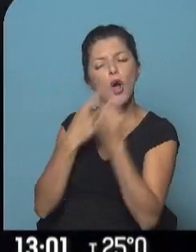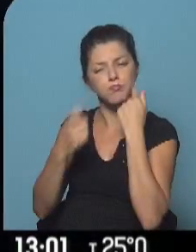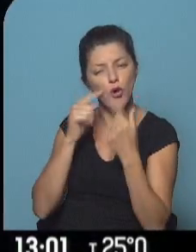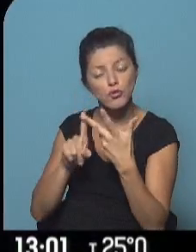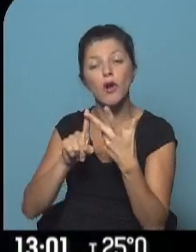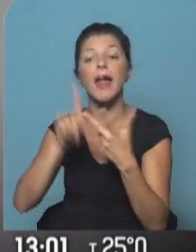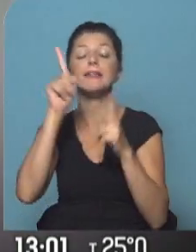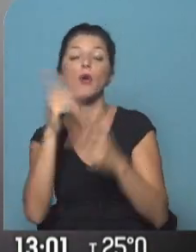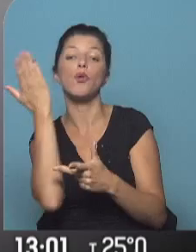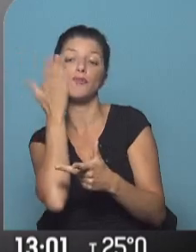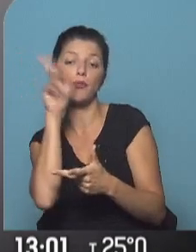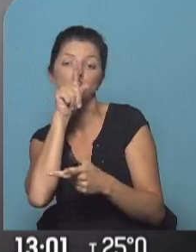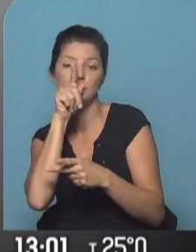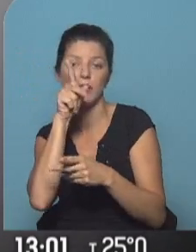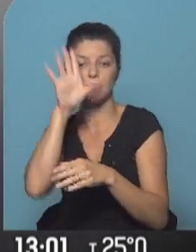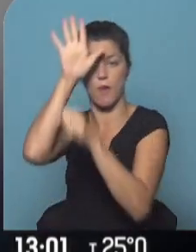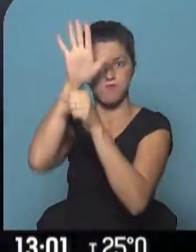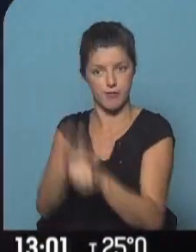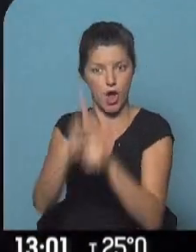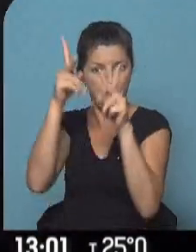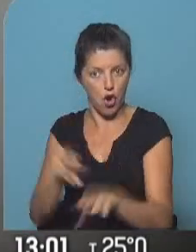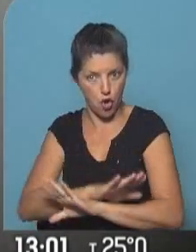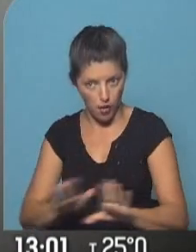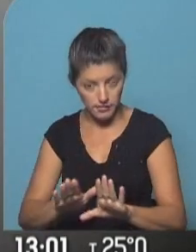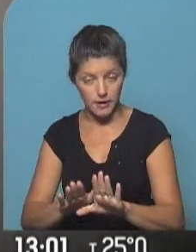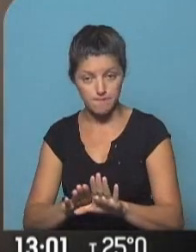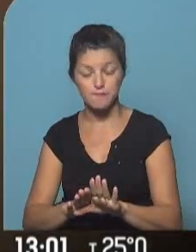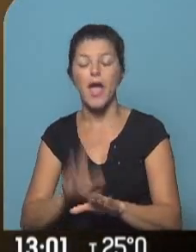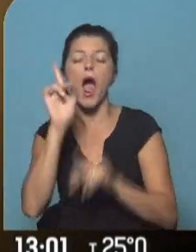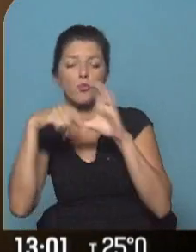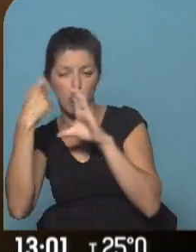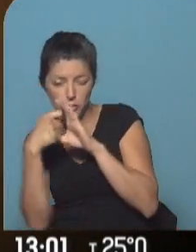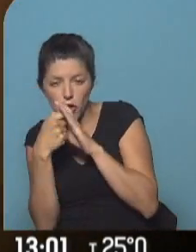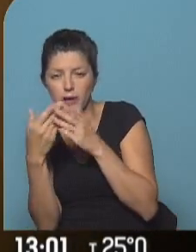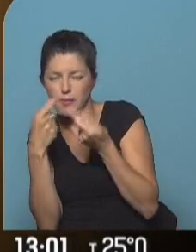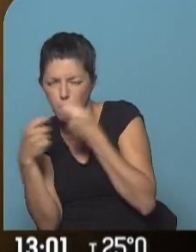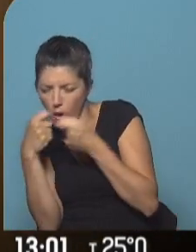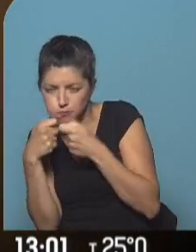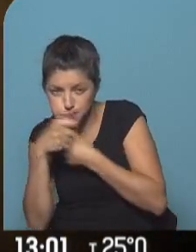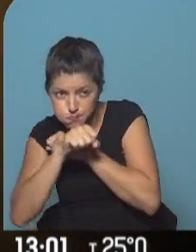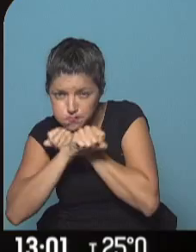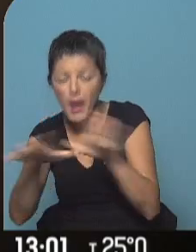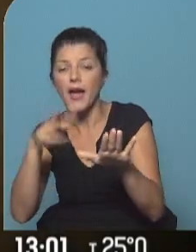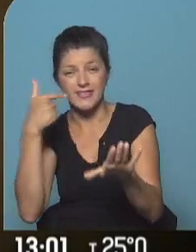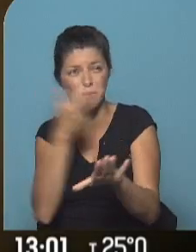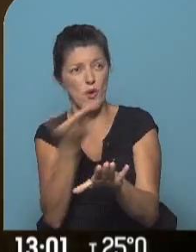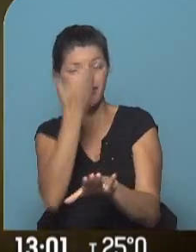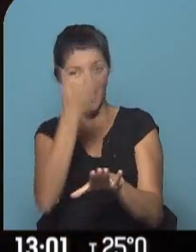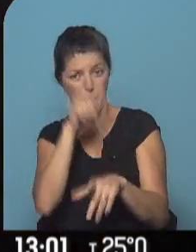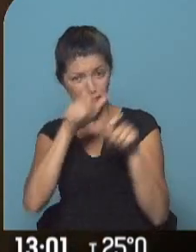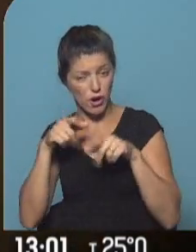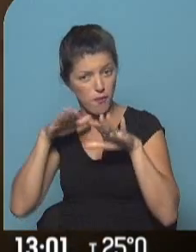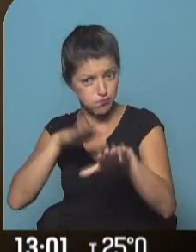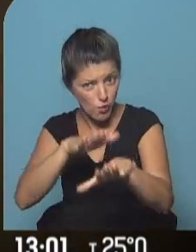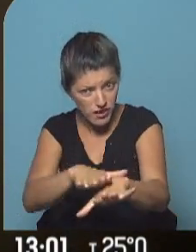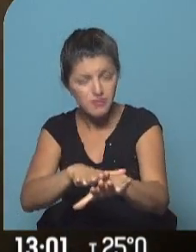sociales. Algunos videos y reportes filtrados dan cuenta de que se trata de protestas populares espontáneas, sin líderes claros, que movilizan